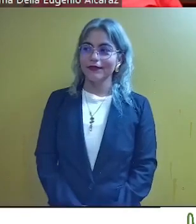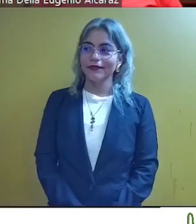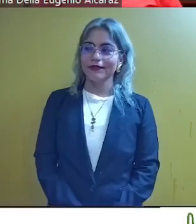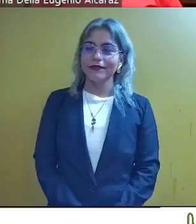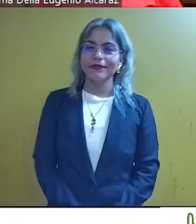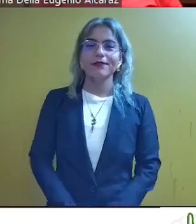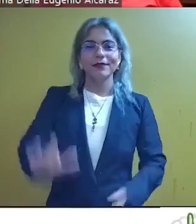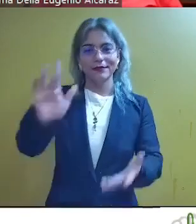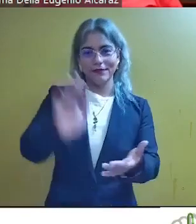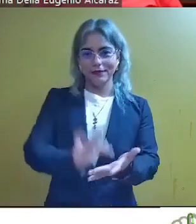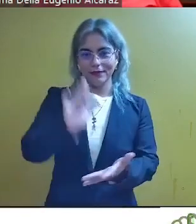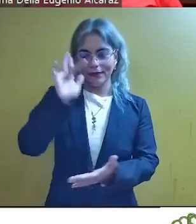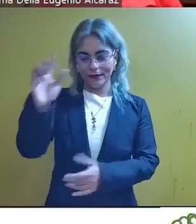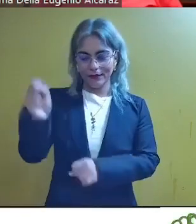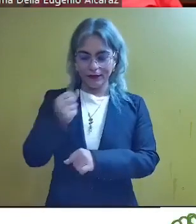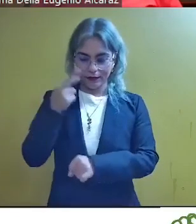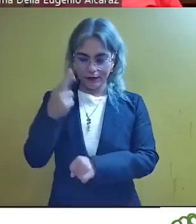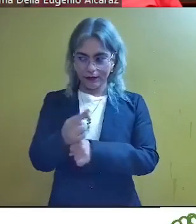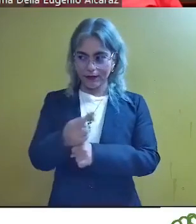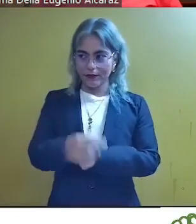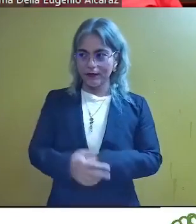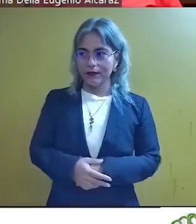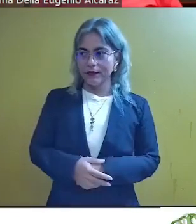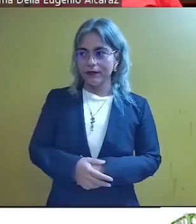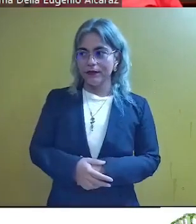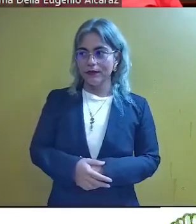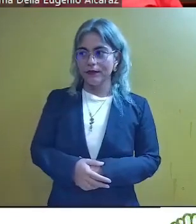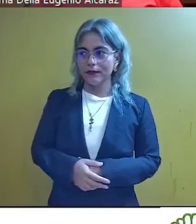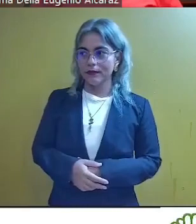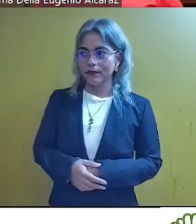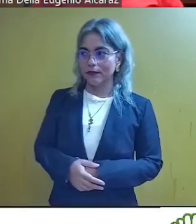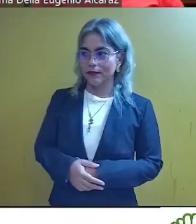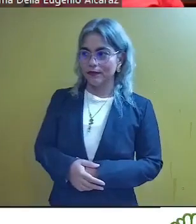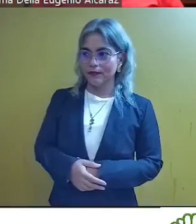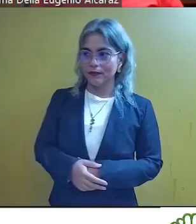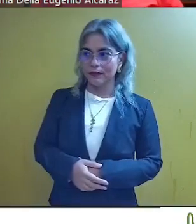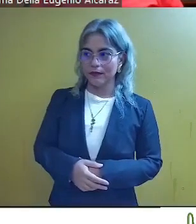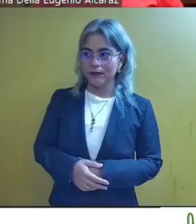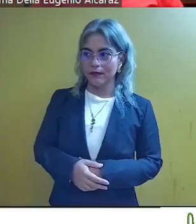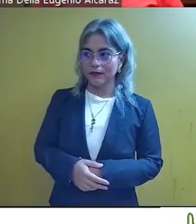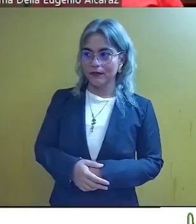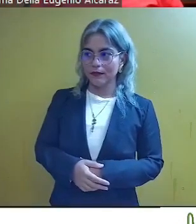Gracias, secretario. En consecuencia,